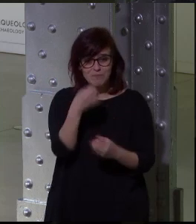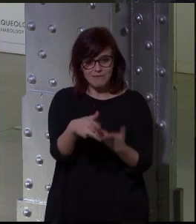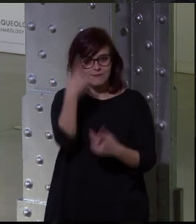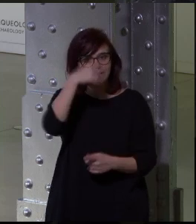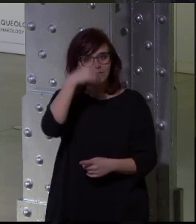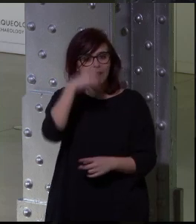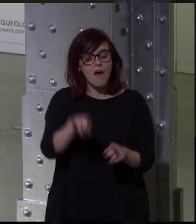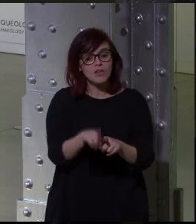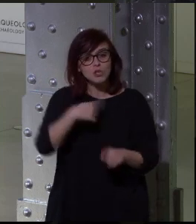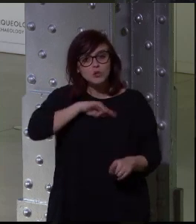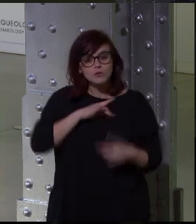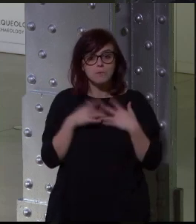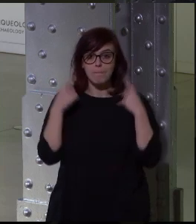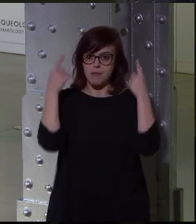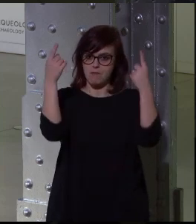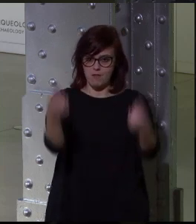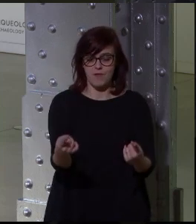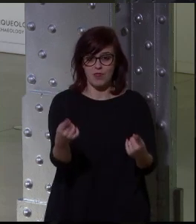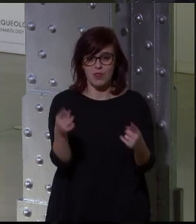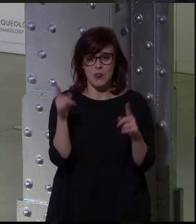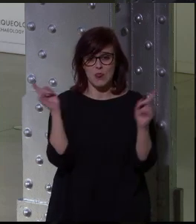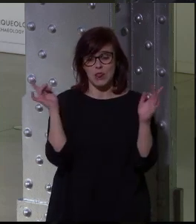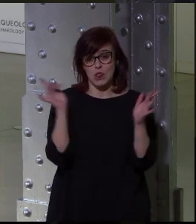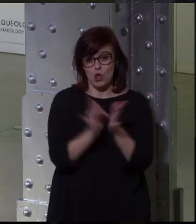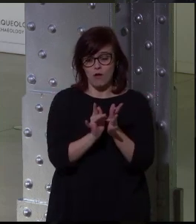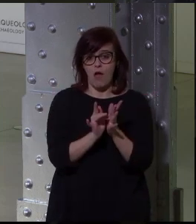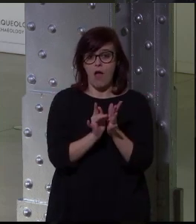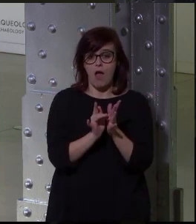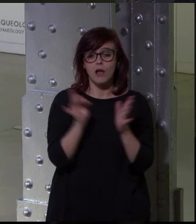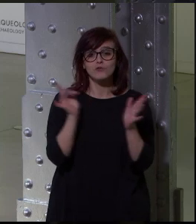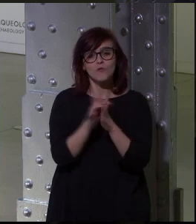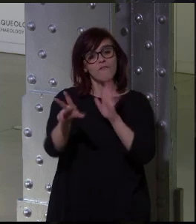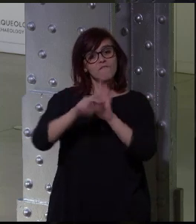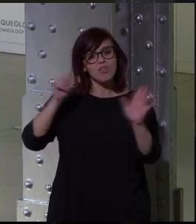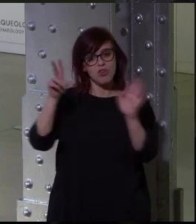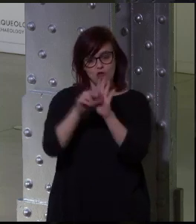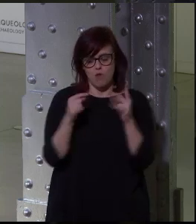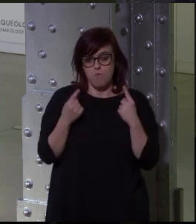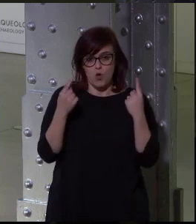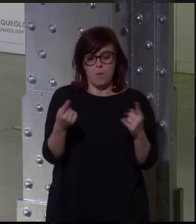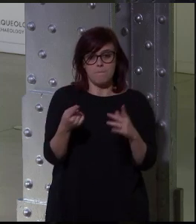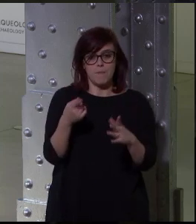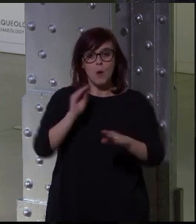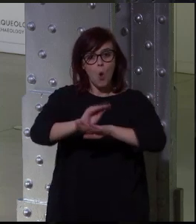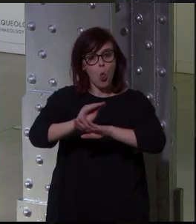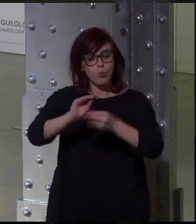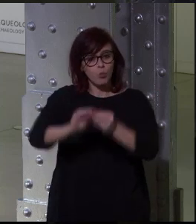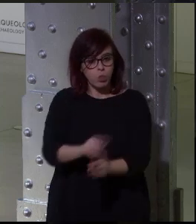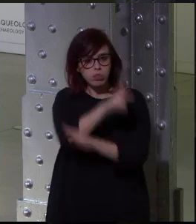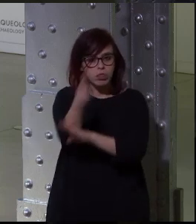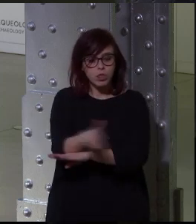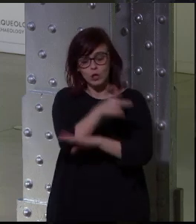sabéis, vamos a ver en primicia un pequeño vídeo de una producción en la que has